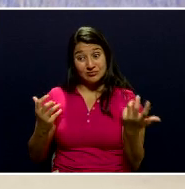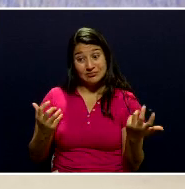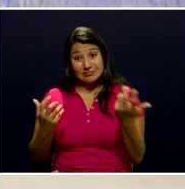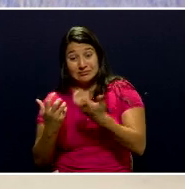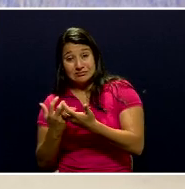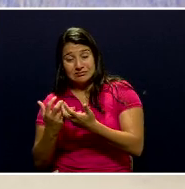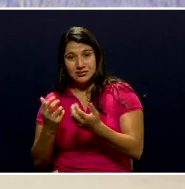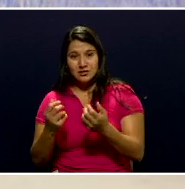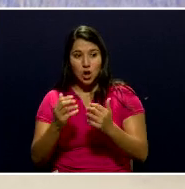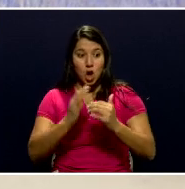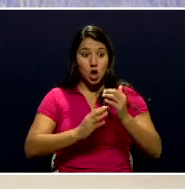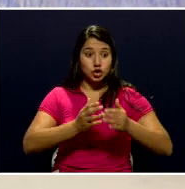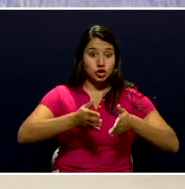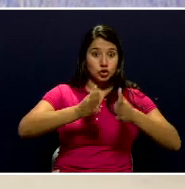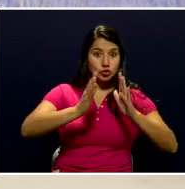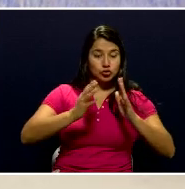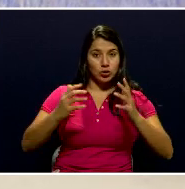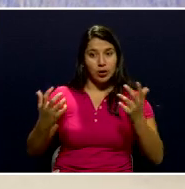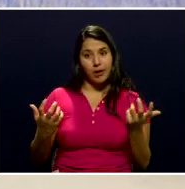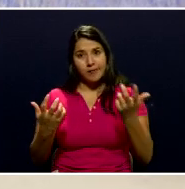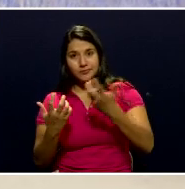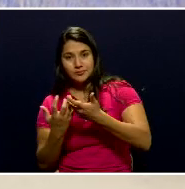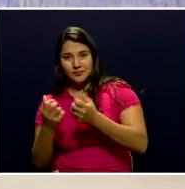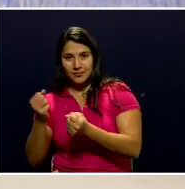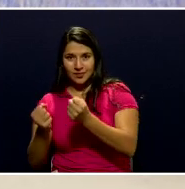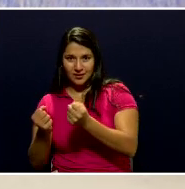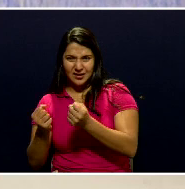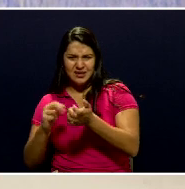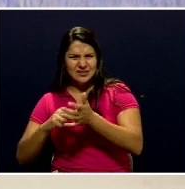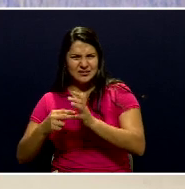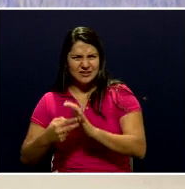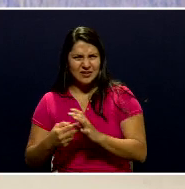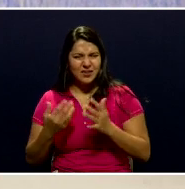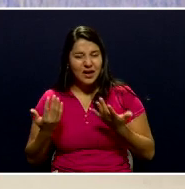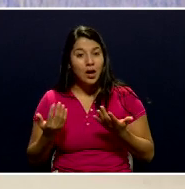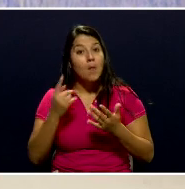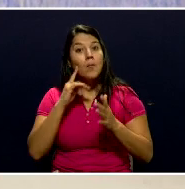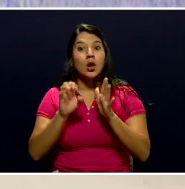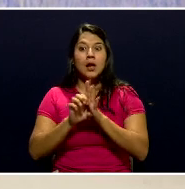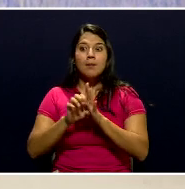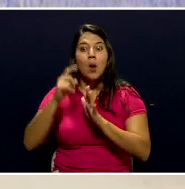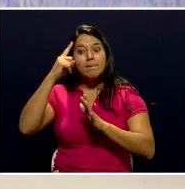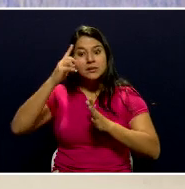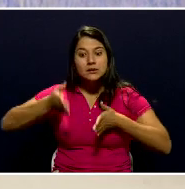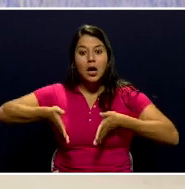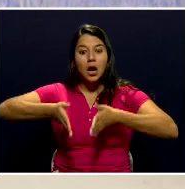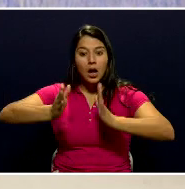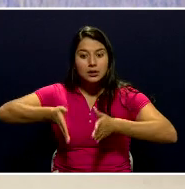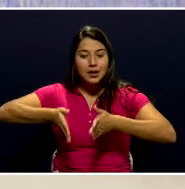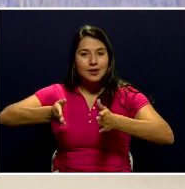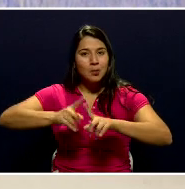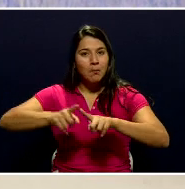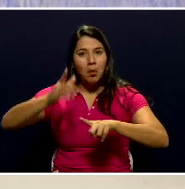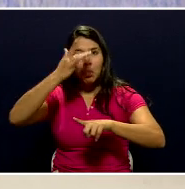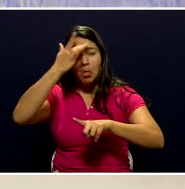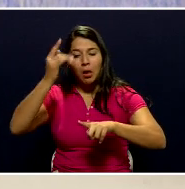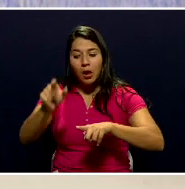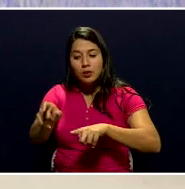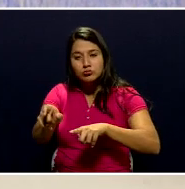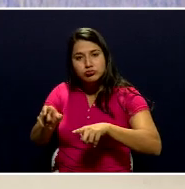el automóvil no pensamos en las aceras, centrados en los automóviles pensamos que